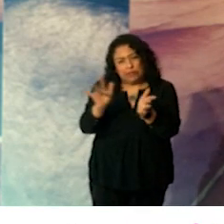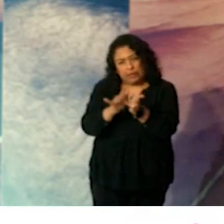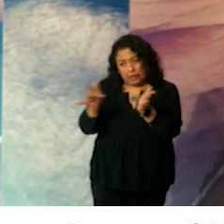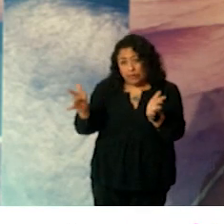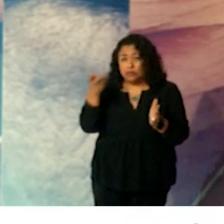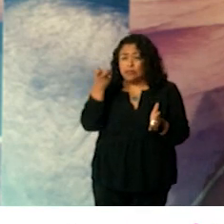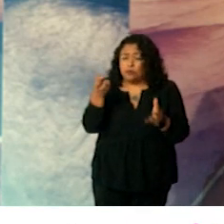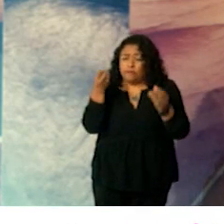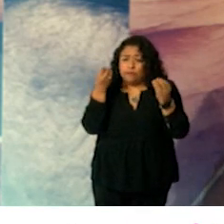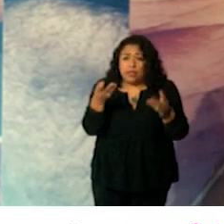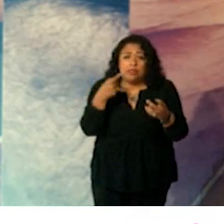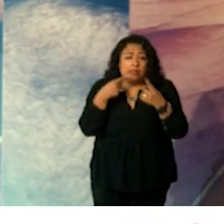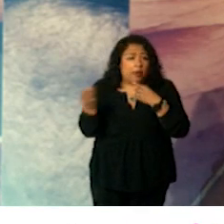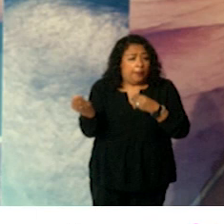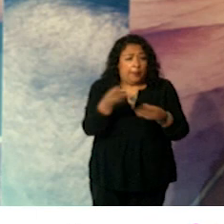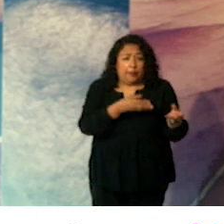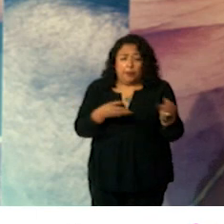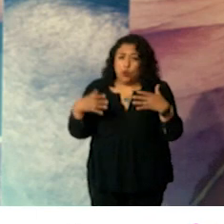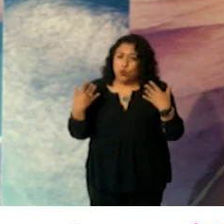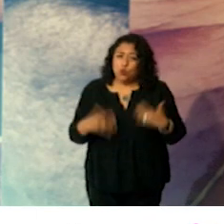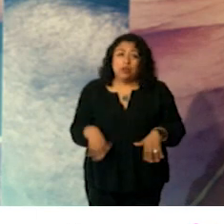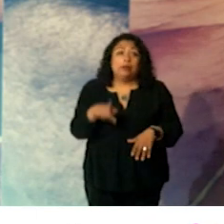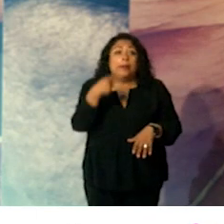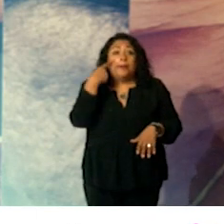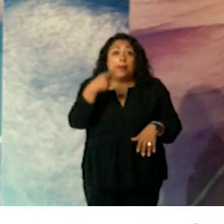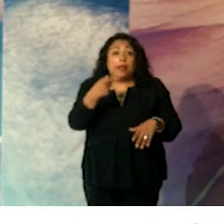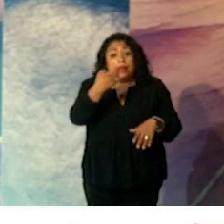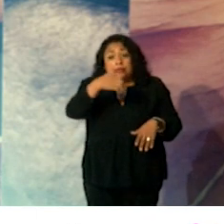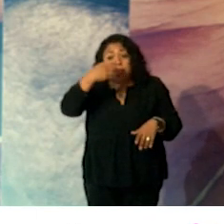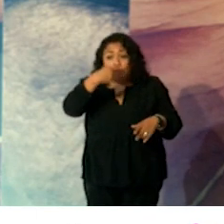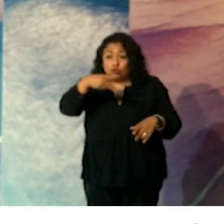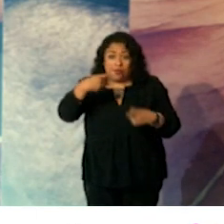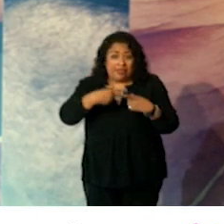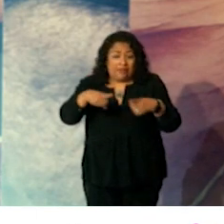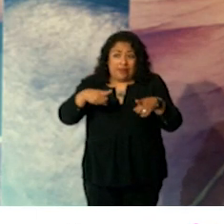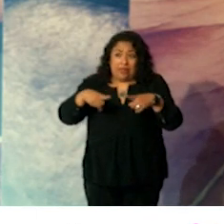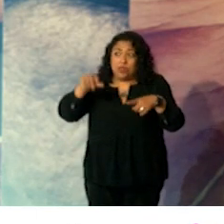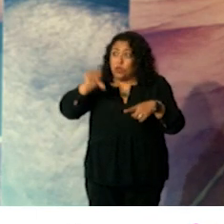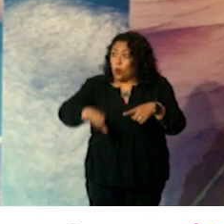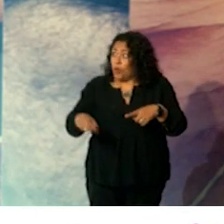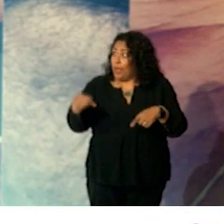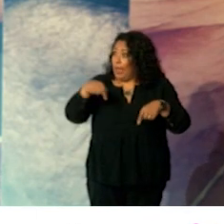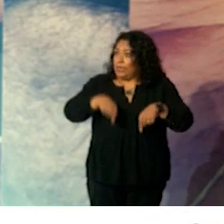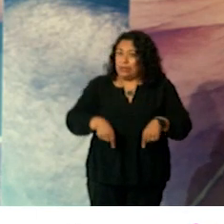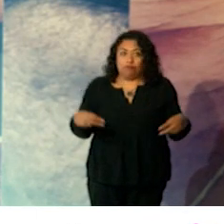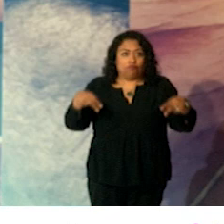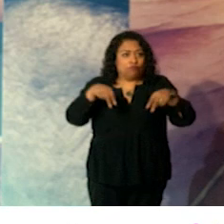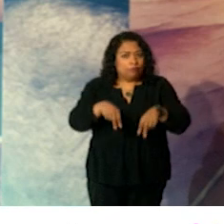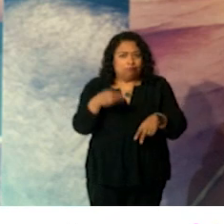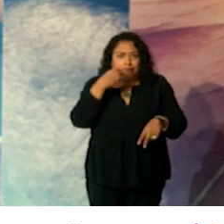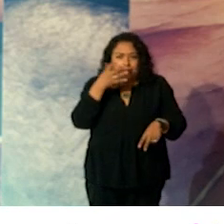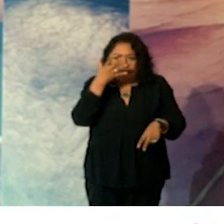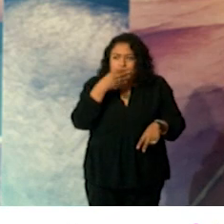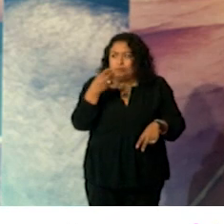Creo que enriquece muchísimo el diálogo y ver cómo de trayectorias y experiencias tan diversas hoy estamos aquí, ¿no? Qué maravilla. Entonces,